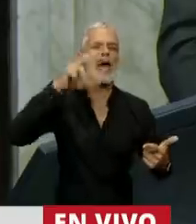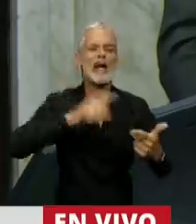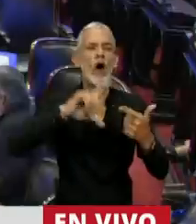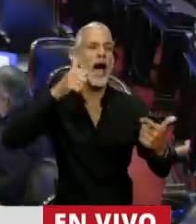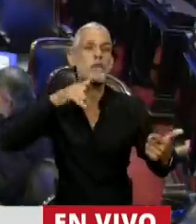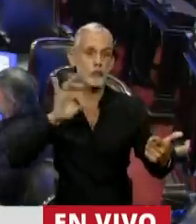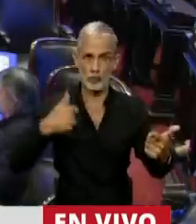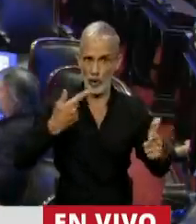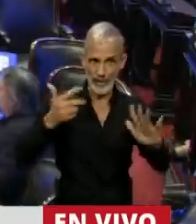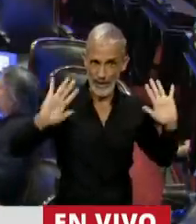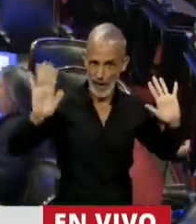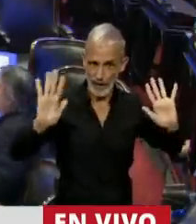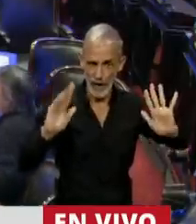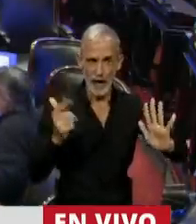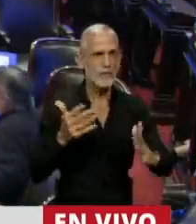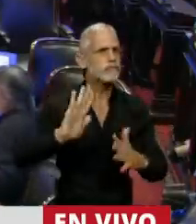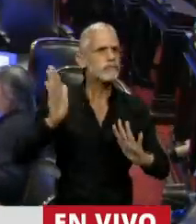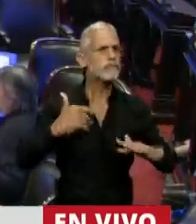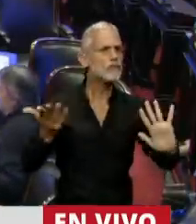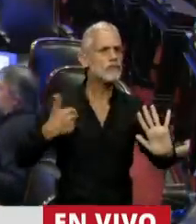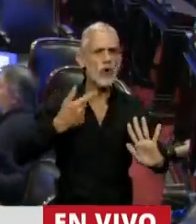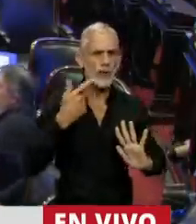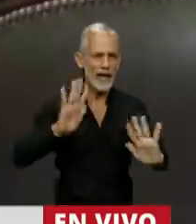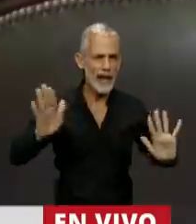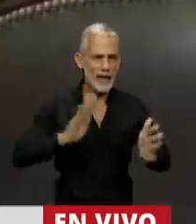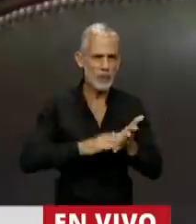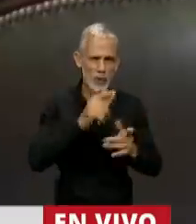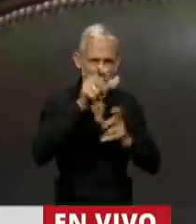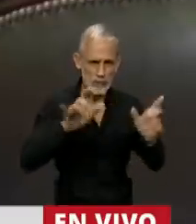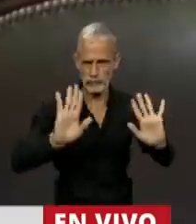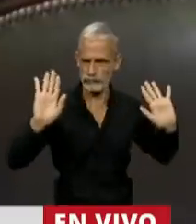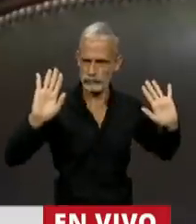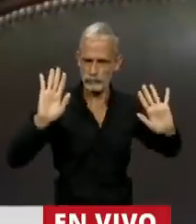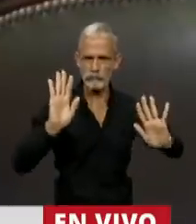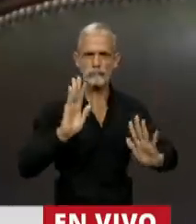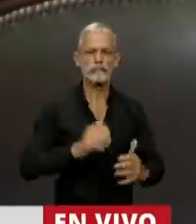¿eh? No vine a hablar de Niki Caputo y Calcaterra acá.